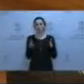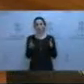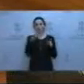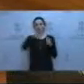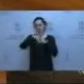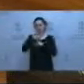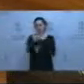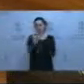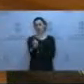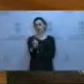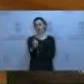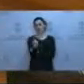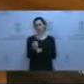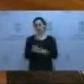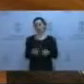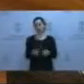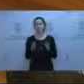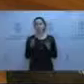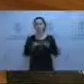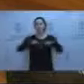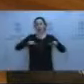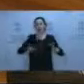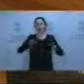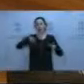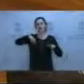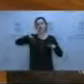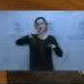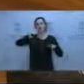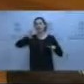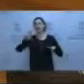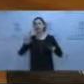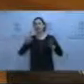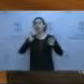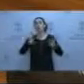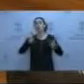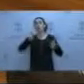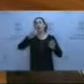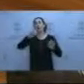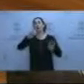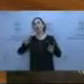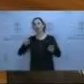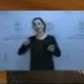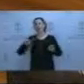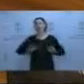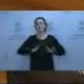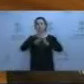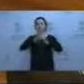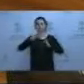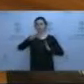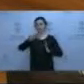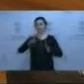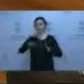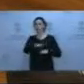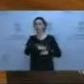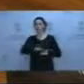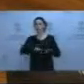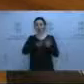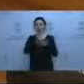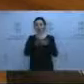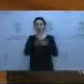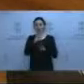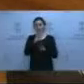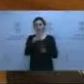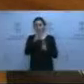excepto una, el aula de Mieldes, en el CRA Santarbás, de Cangas de Narcea, que quedaría el próximo curso